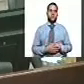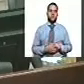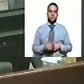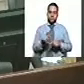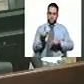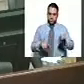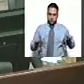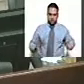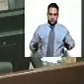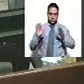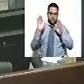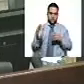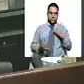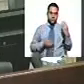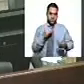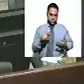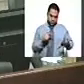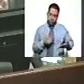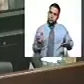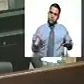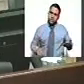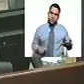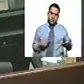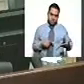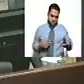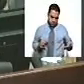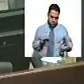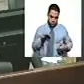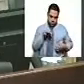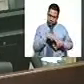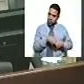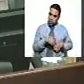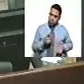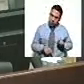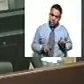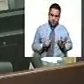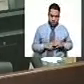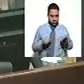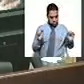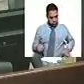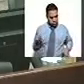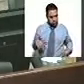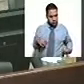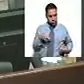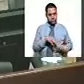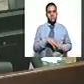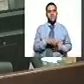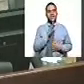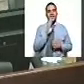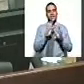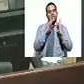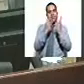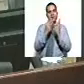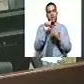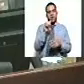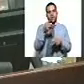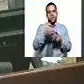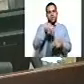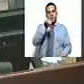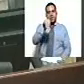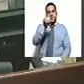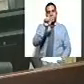autores para que se pueda votar, ¿no? Se debería poder votar, y yo por eso le dije a la senadora María del Rosario: